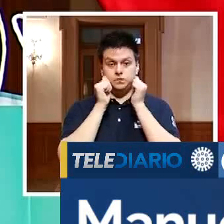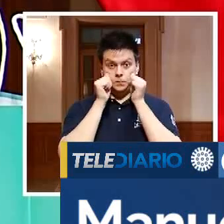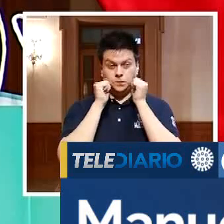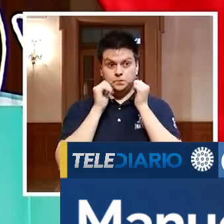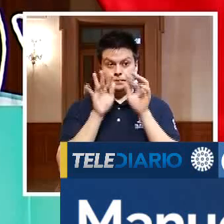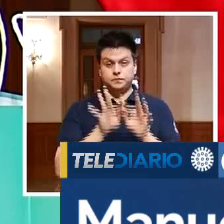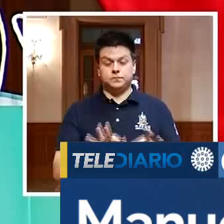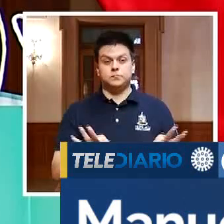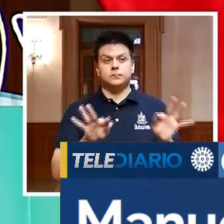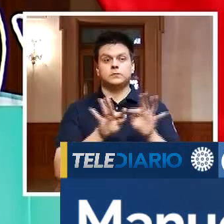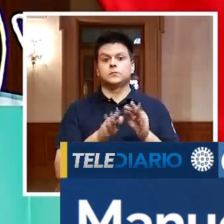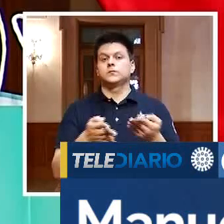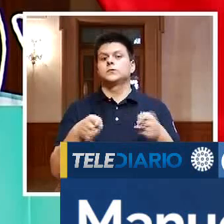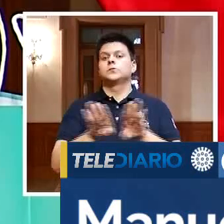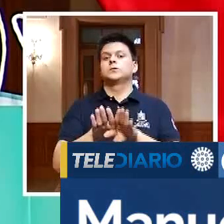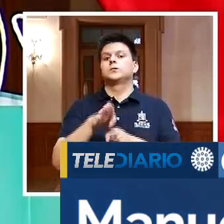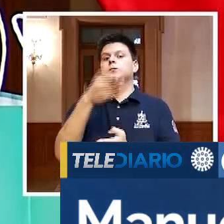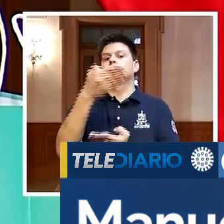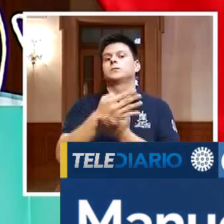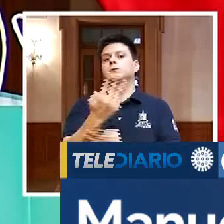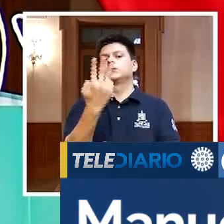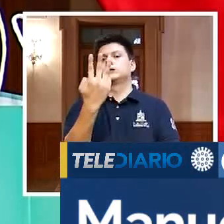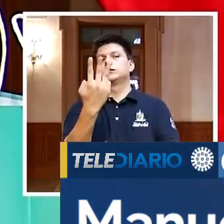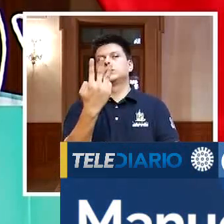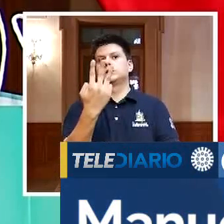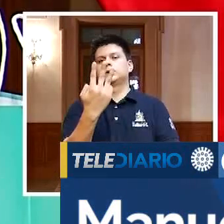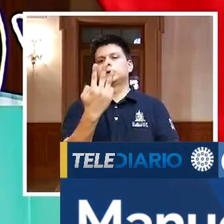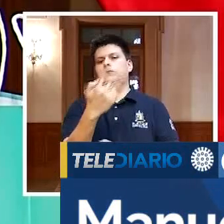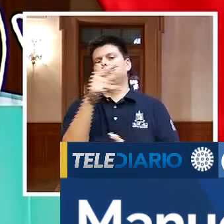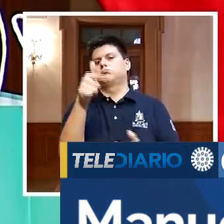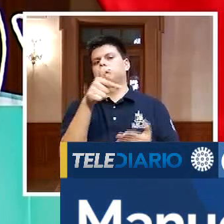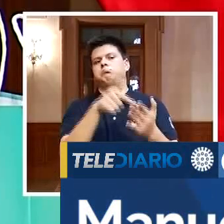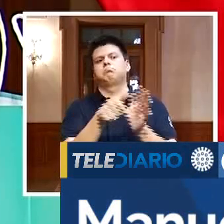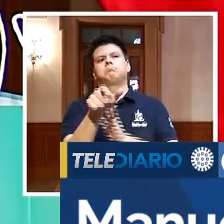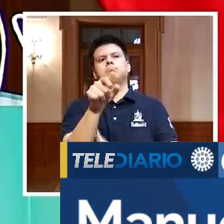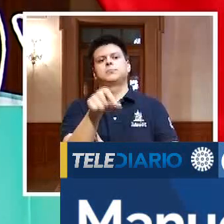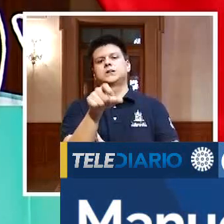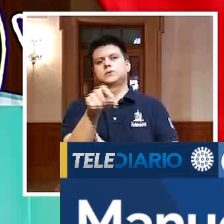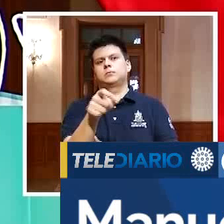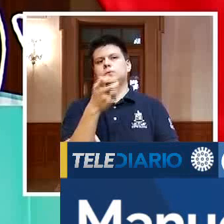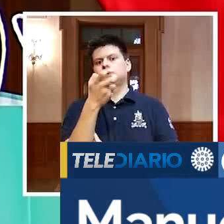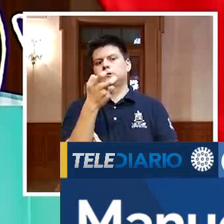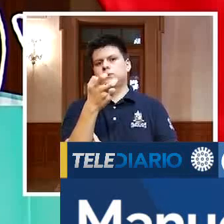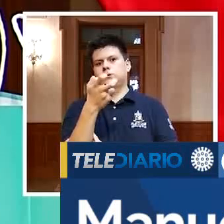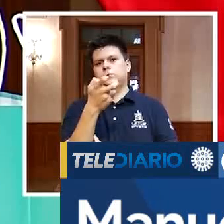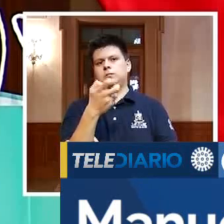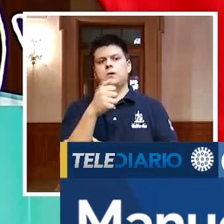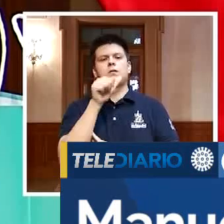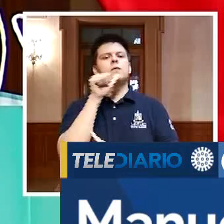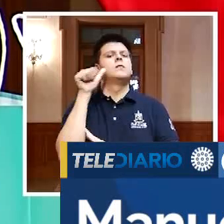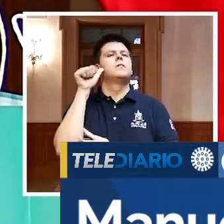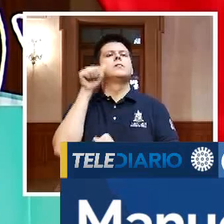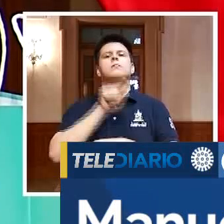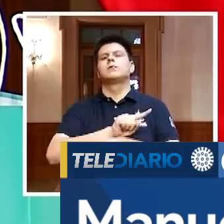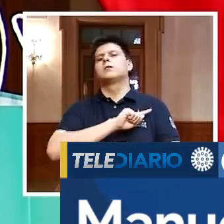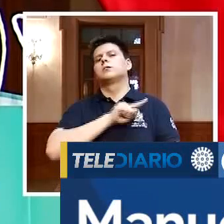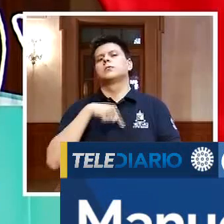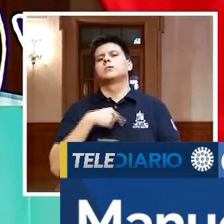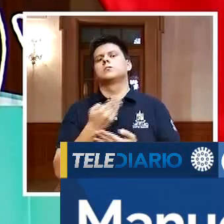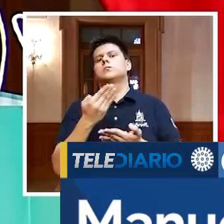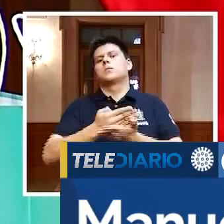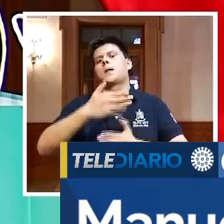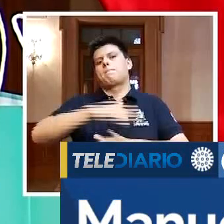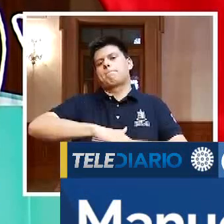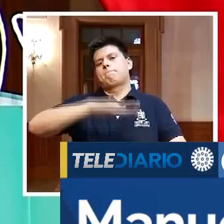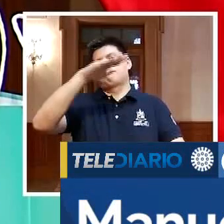importante. Se suspendieron 13 establecimientos de ese giro el día de ayer y vamos a suspender